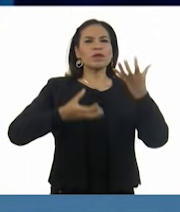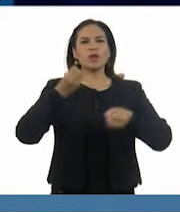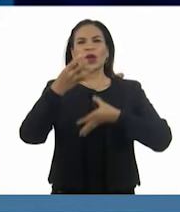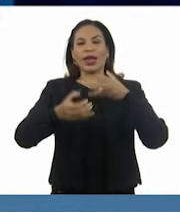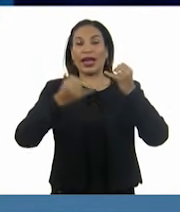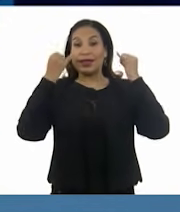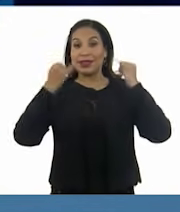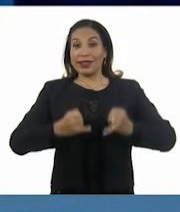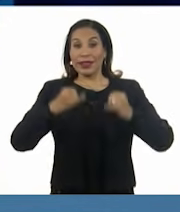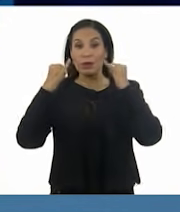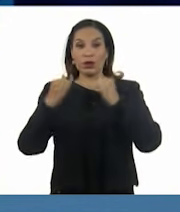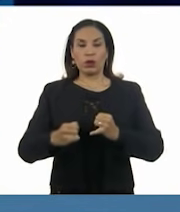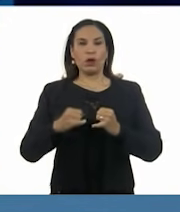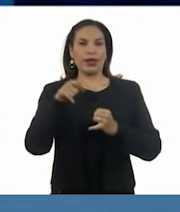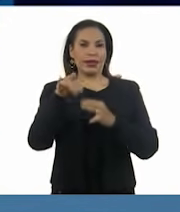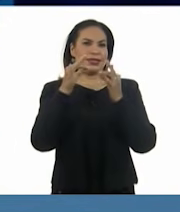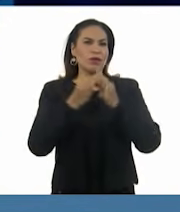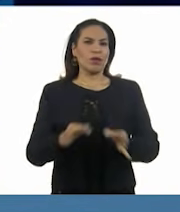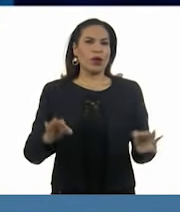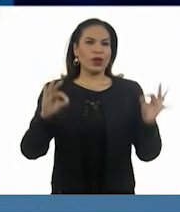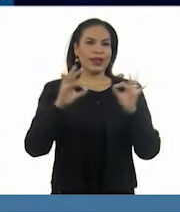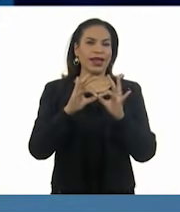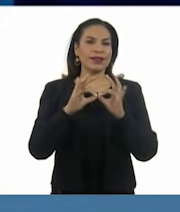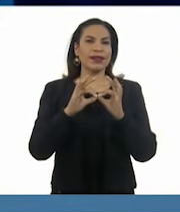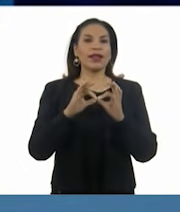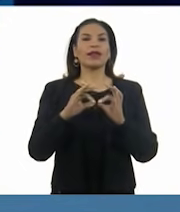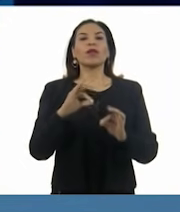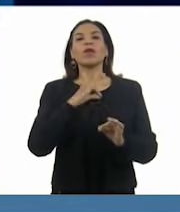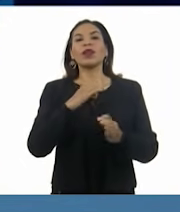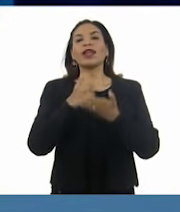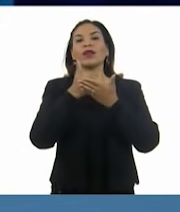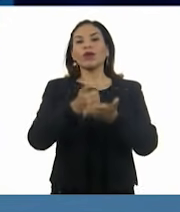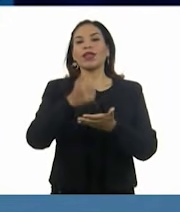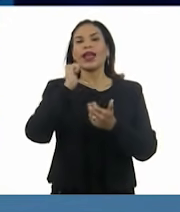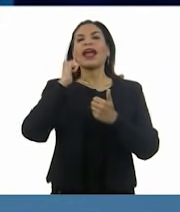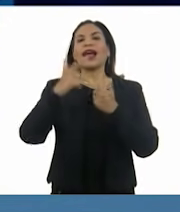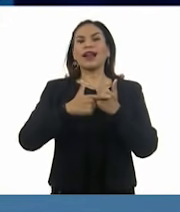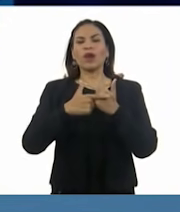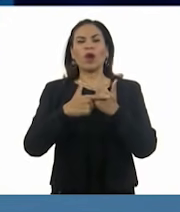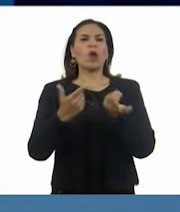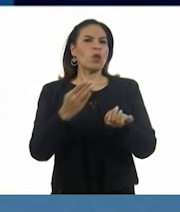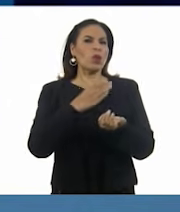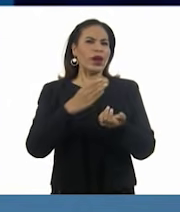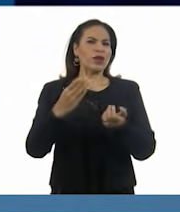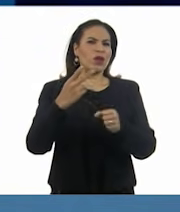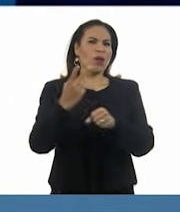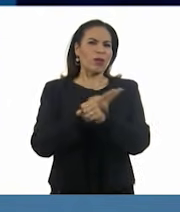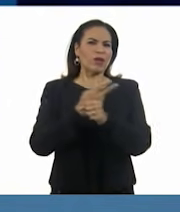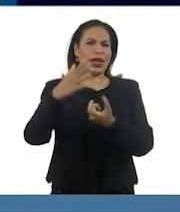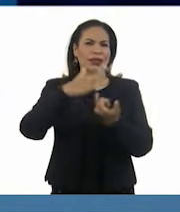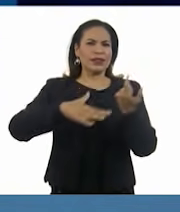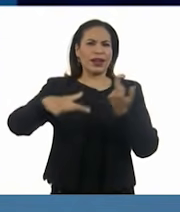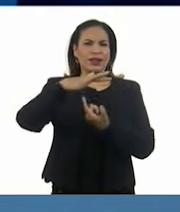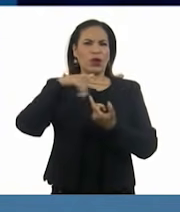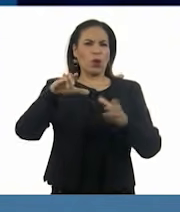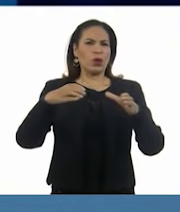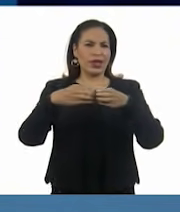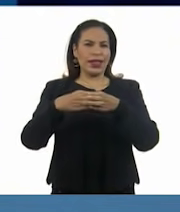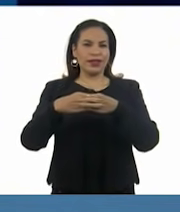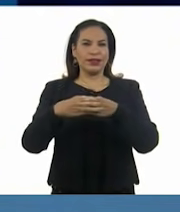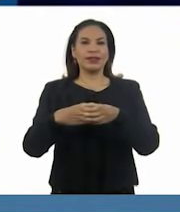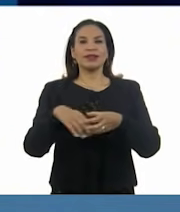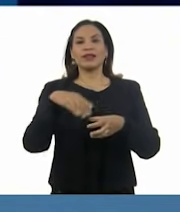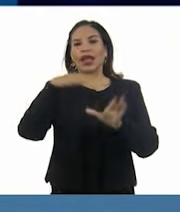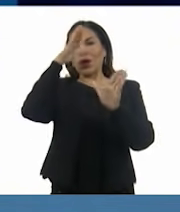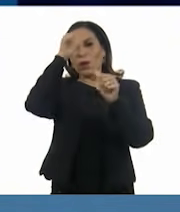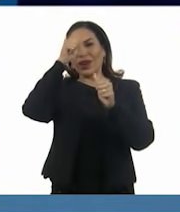individual es tan importante que puede ayudar a que algo bueno suceda en tu comunidad. ¿Estás de acuerdo? De